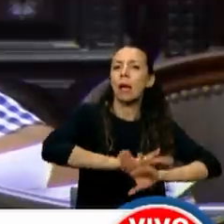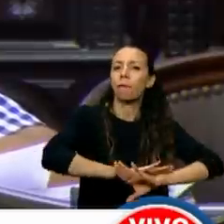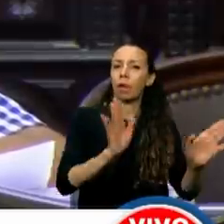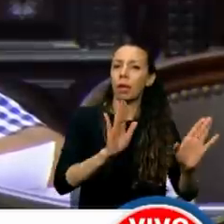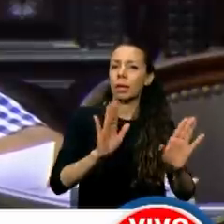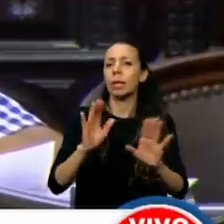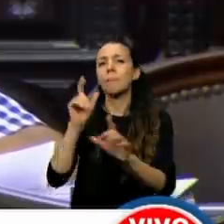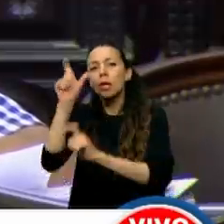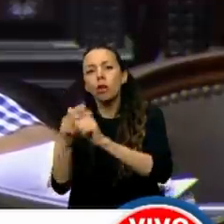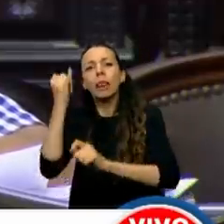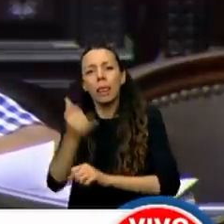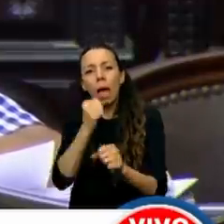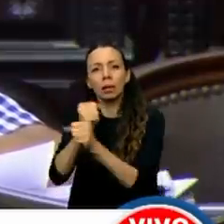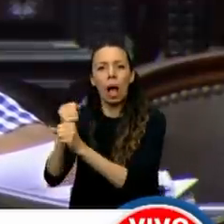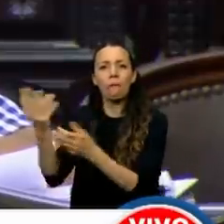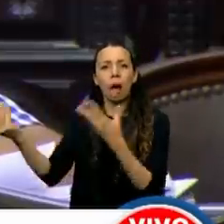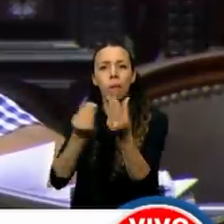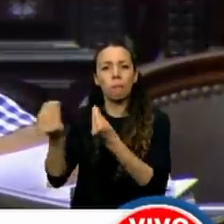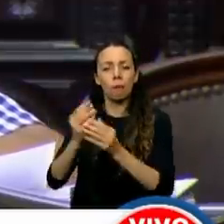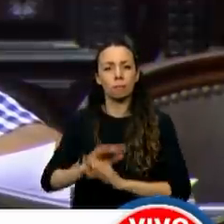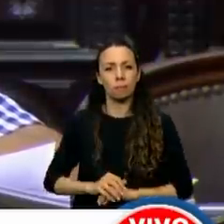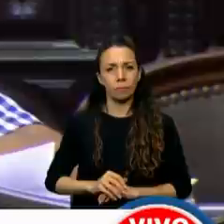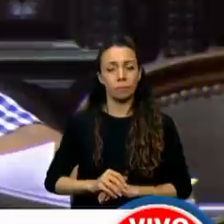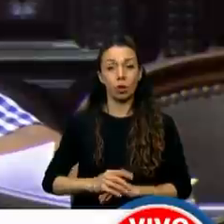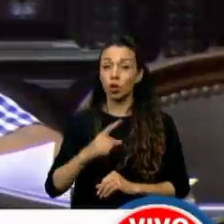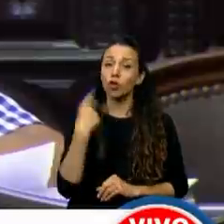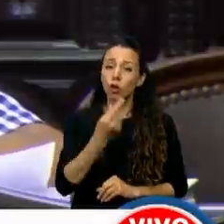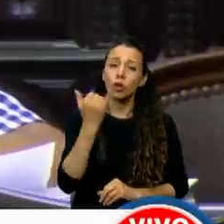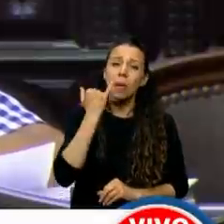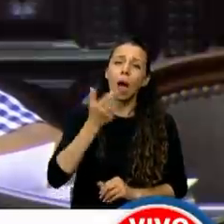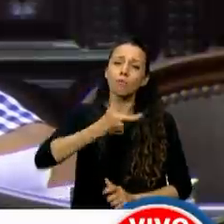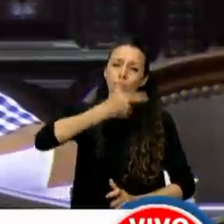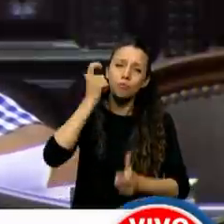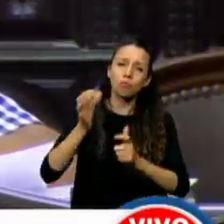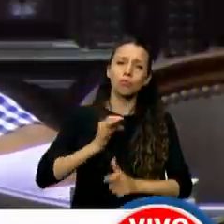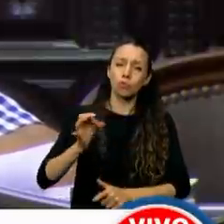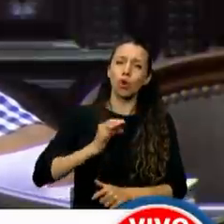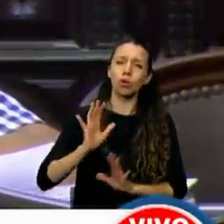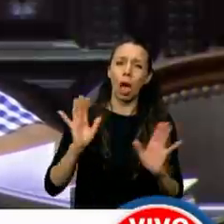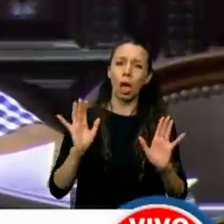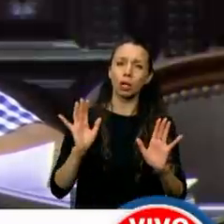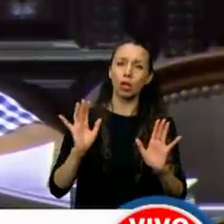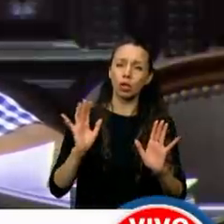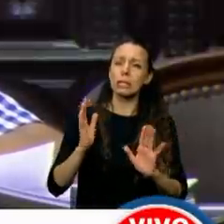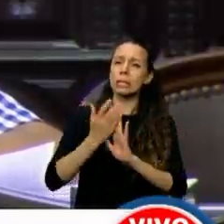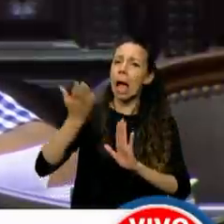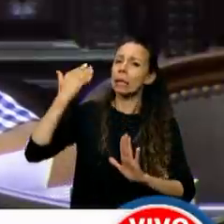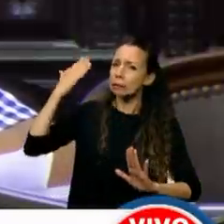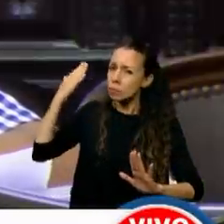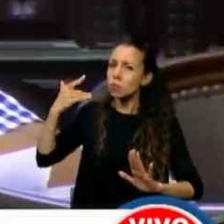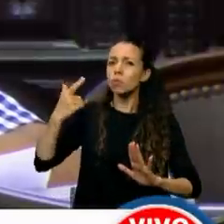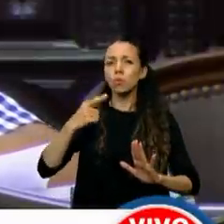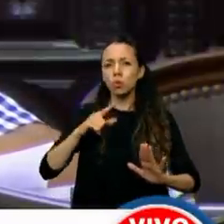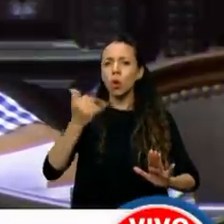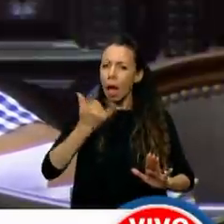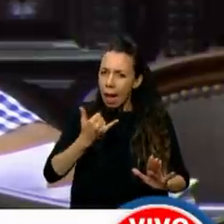podemos decir por aquello que lo vivimos de hace muchos años y que mucho tiempo nos chifla la panza